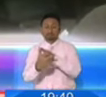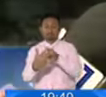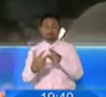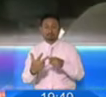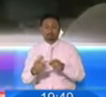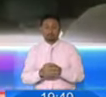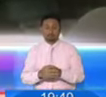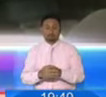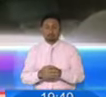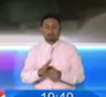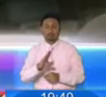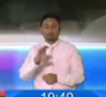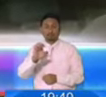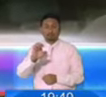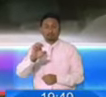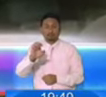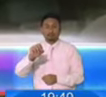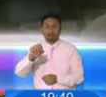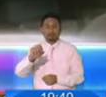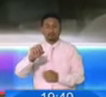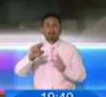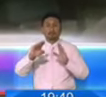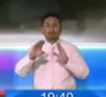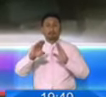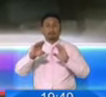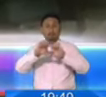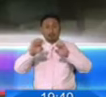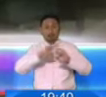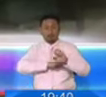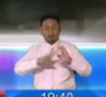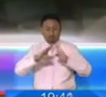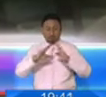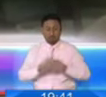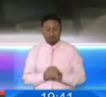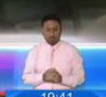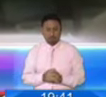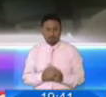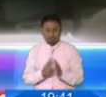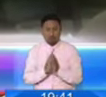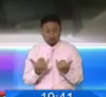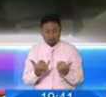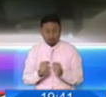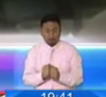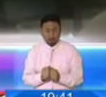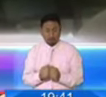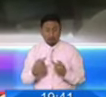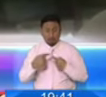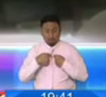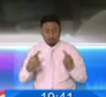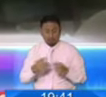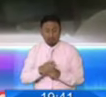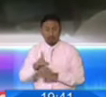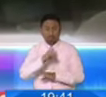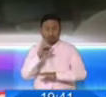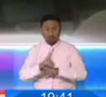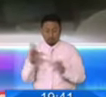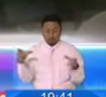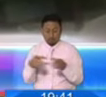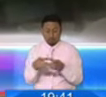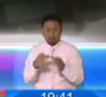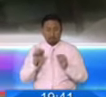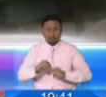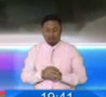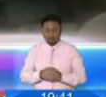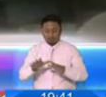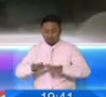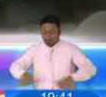la empresa metropolitana de vivienda. Hay que de forma inmediata, y es lo que he solicitado hoy, que se convoque al directorio para